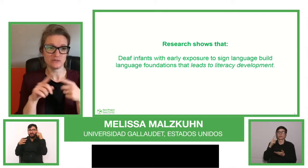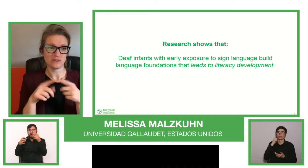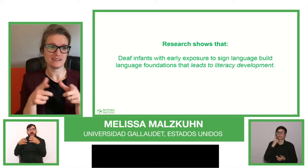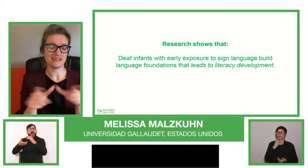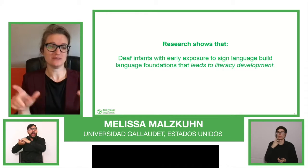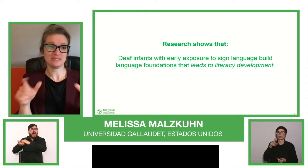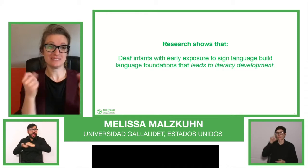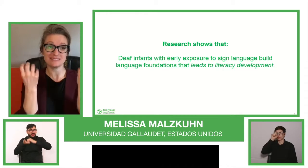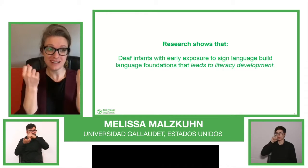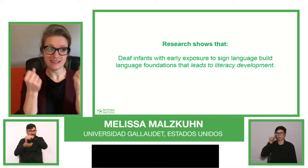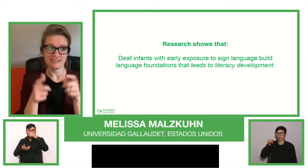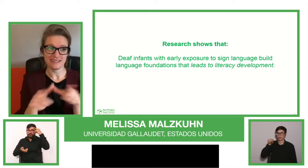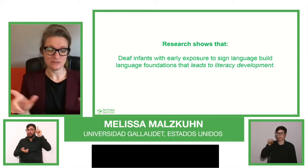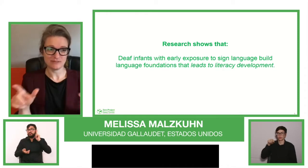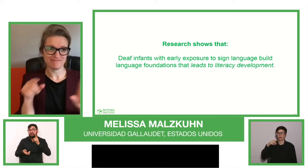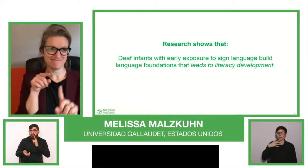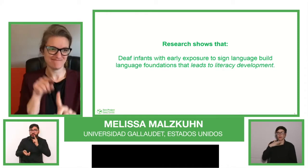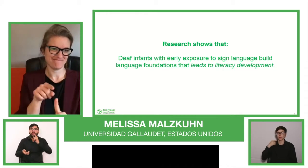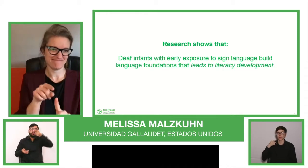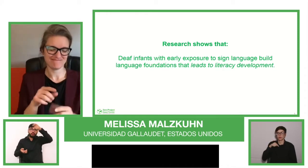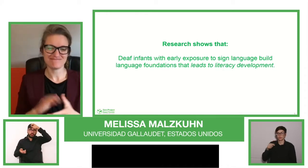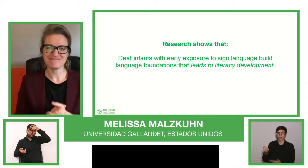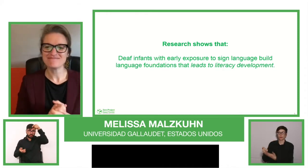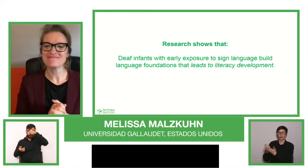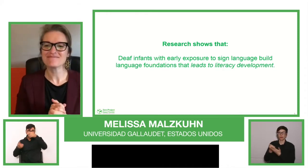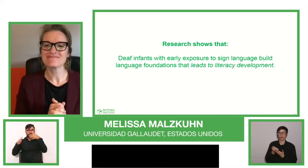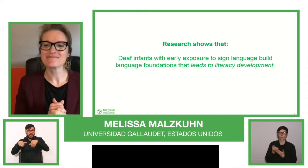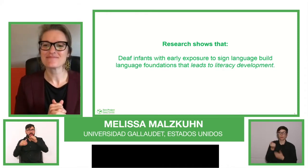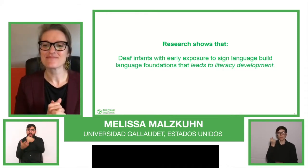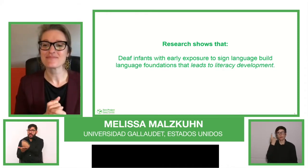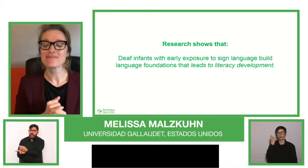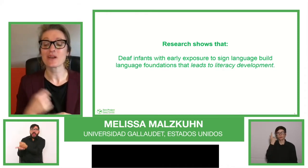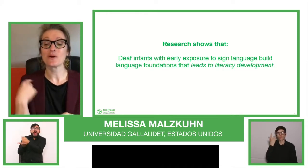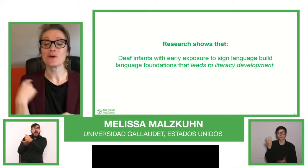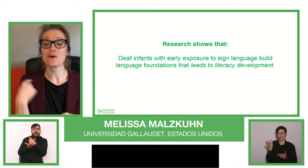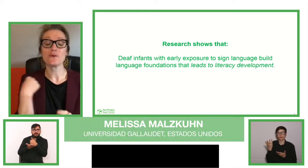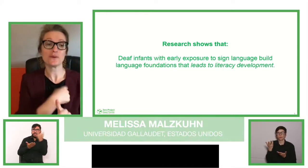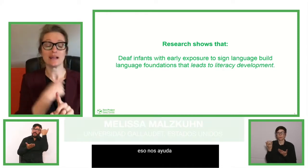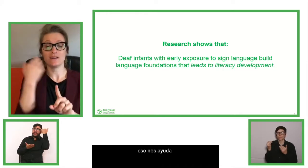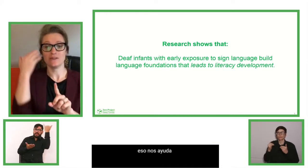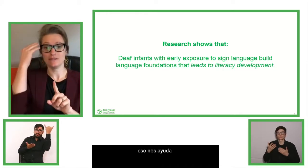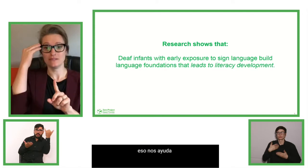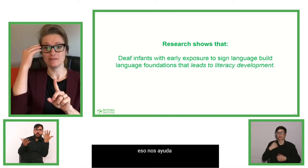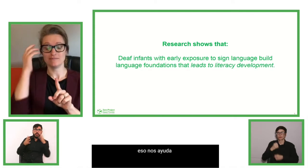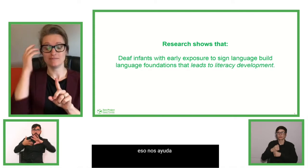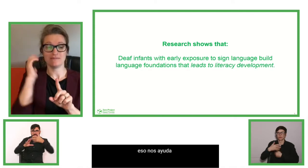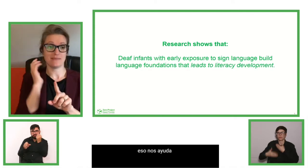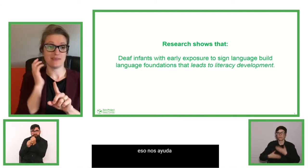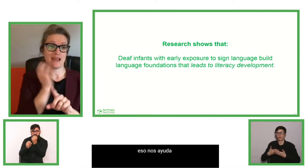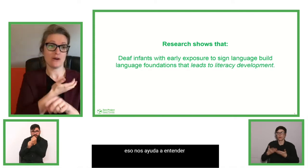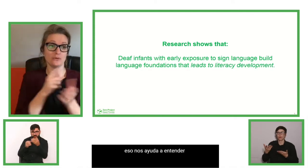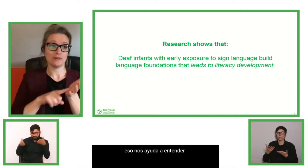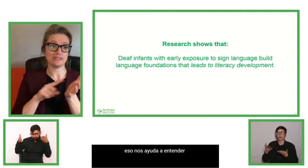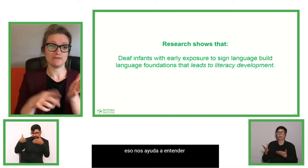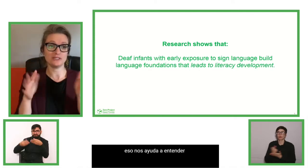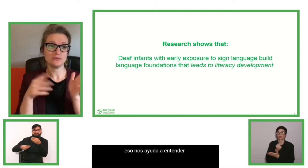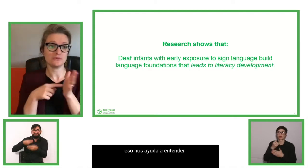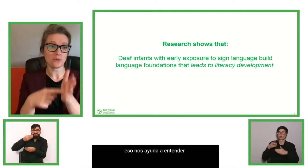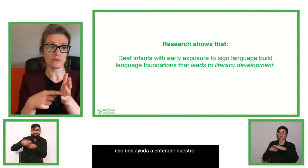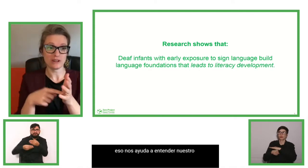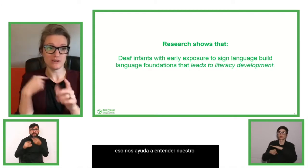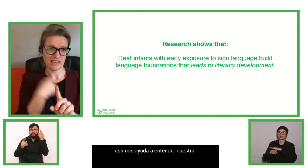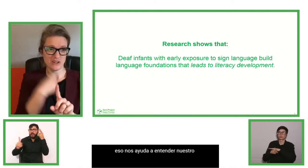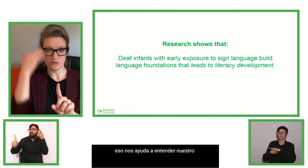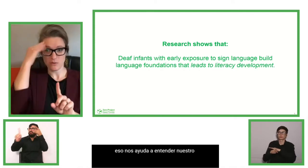eso nos ayuda a entender cómo es nuestro trabajo y para hacer que los niños tengan acceso